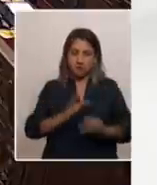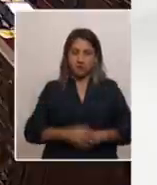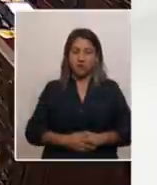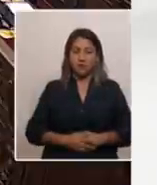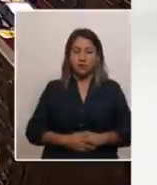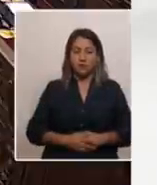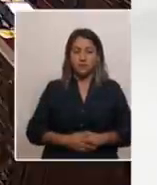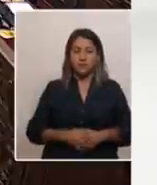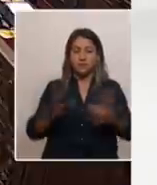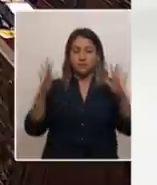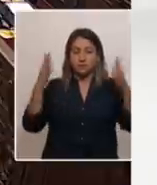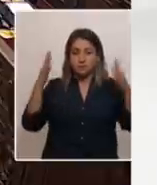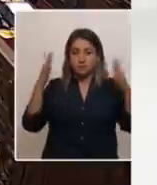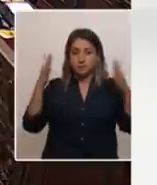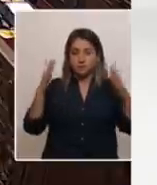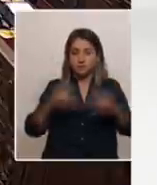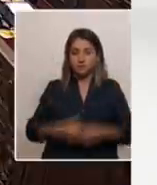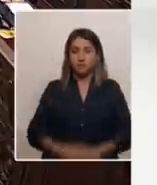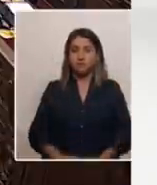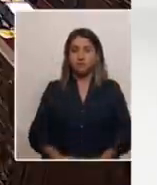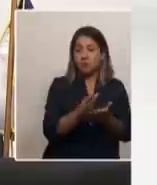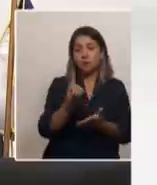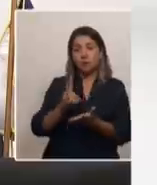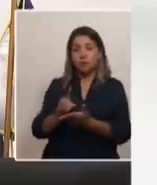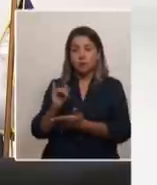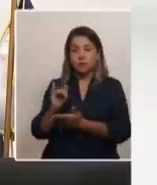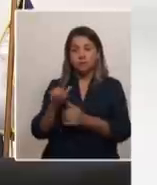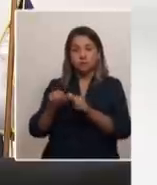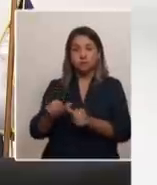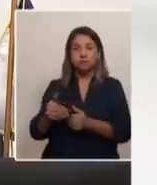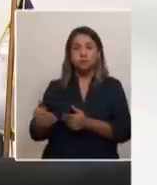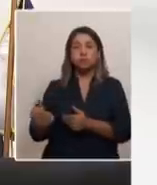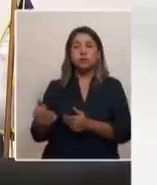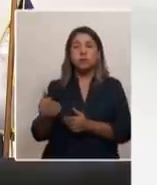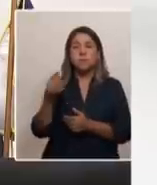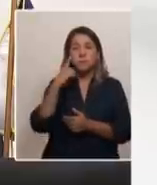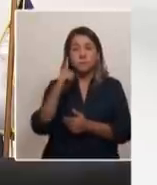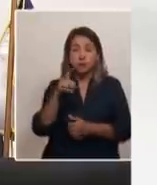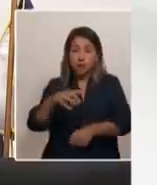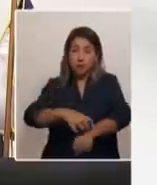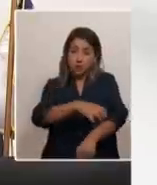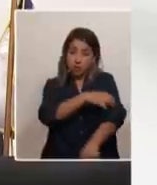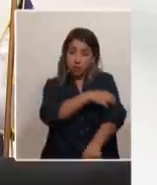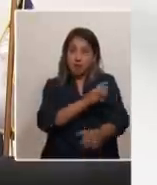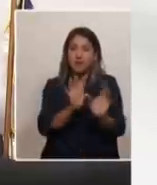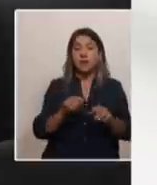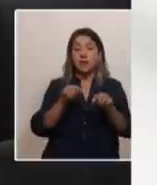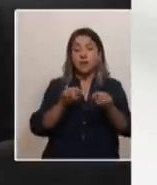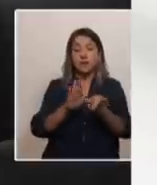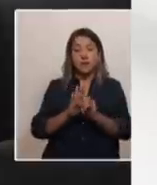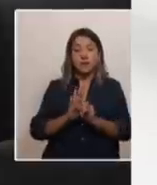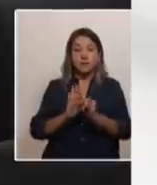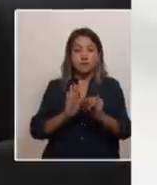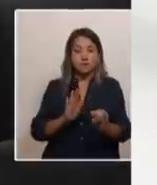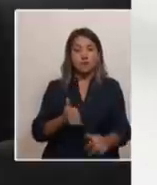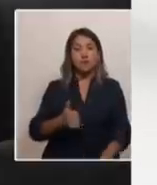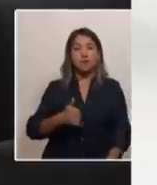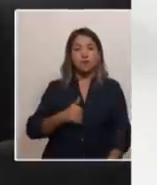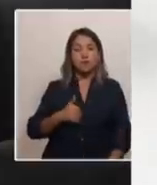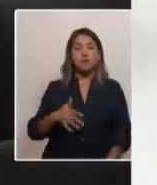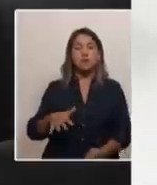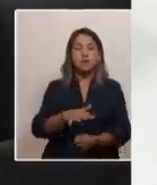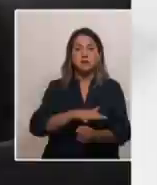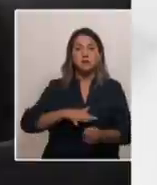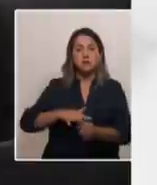está causando que mucha gente que apoyó y fue parte del 80% del apruebo, hoy día simplemente no quiera saber nada con la nueva constitución, y eso a